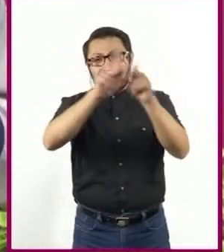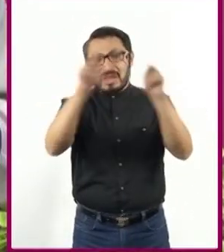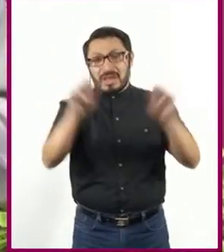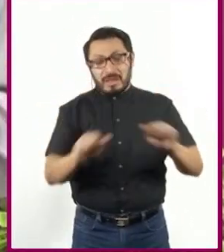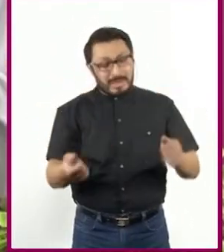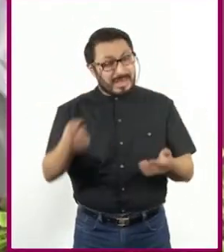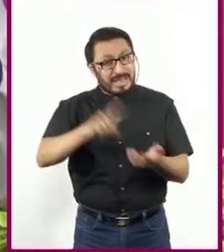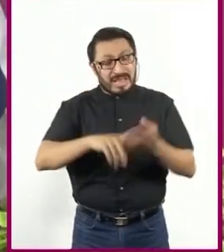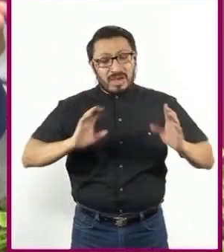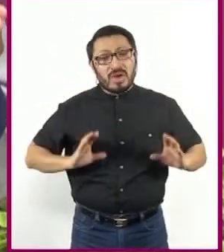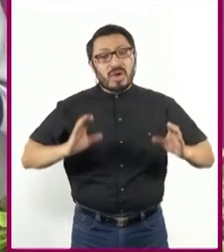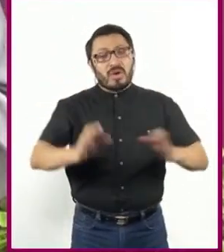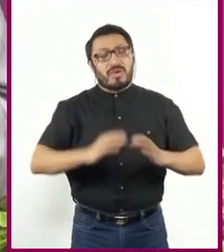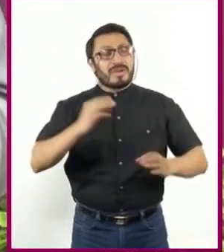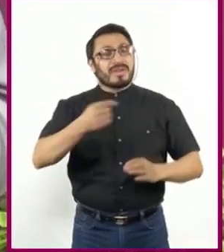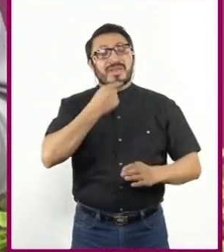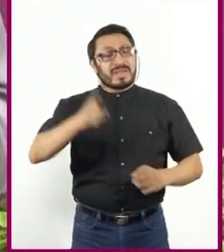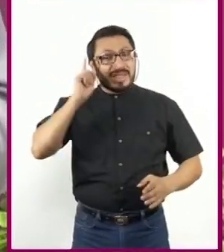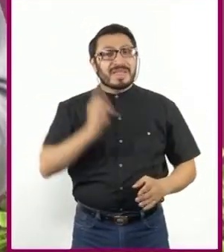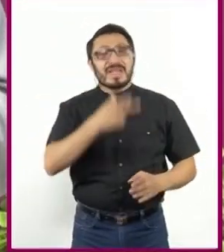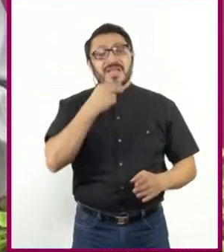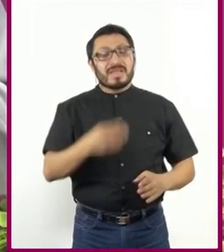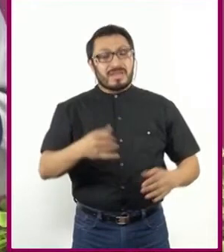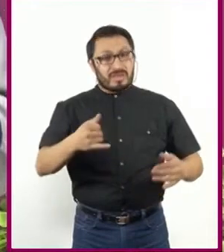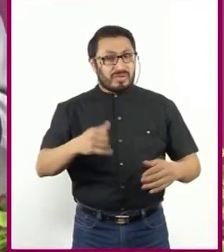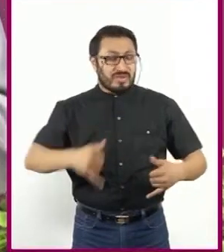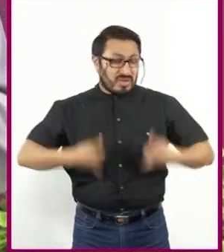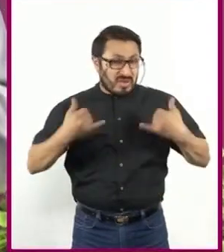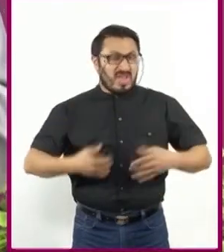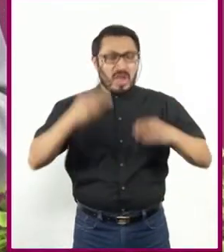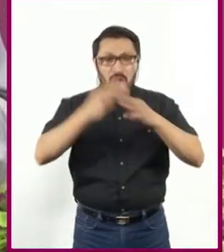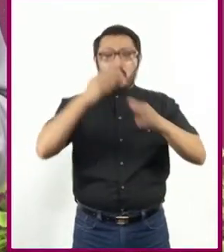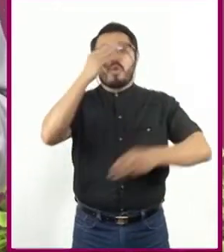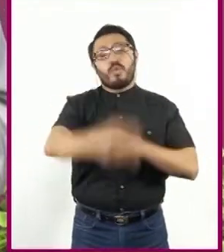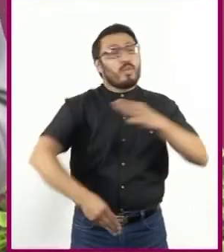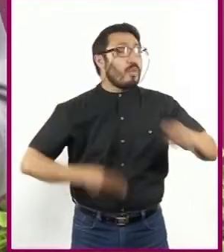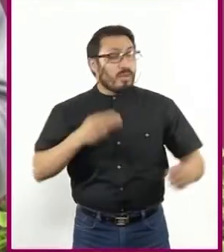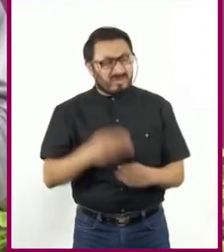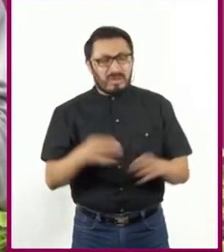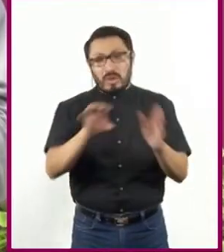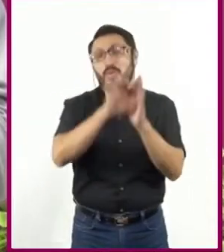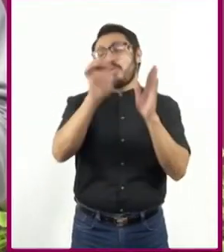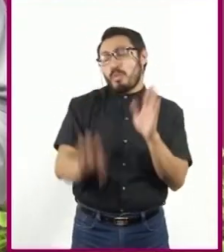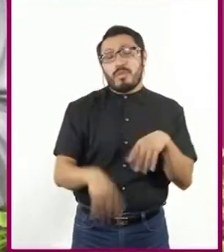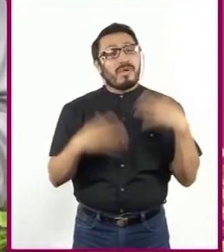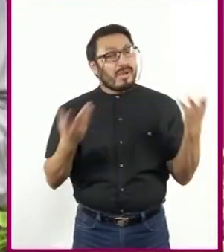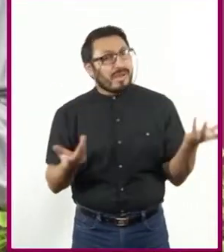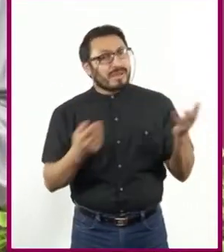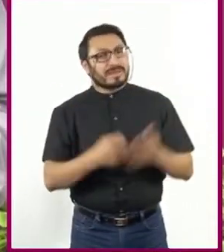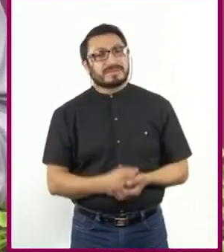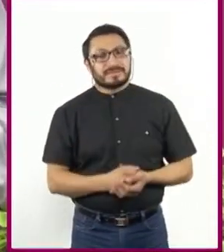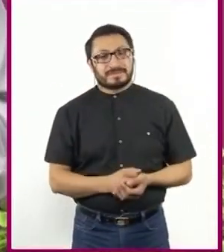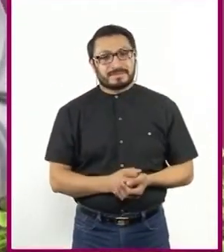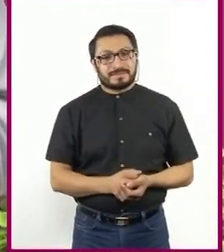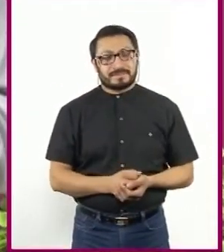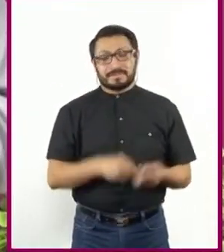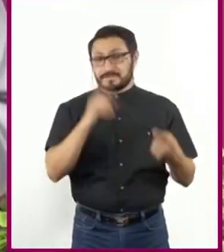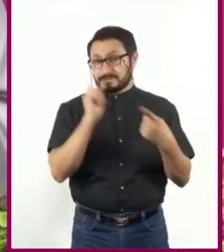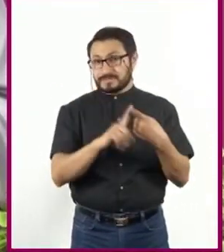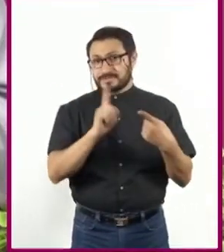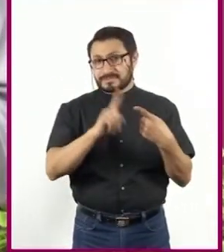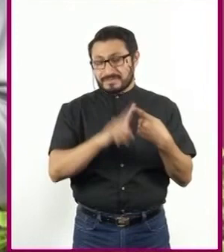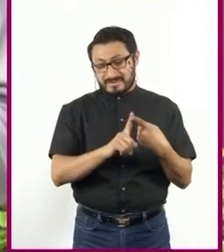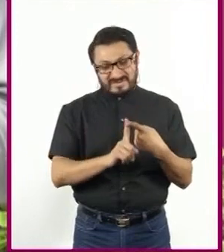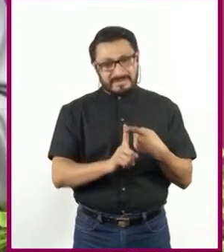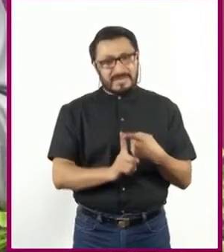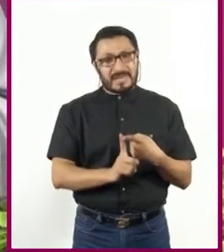niñas, niños, adolescentes y jóvenes del mundo. Algunos ejemplos son: 1.